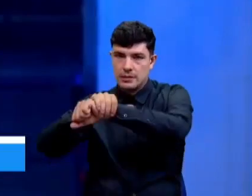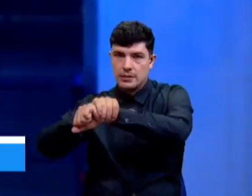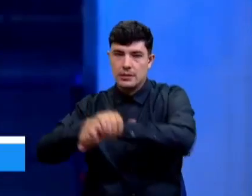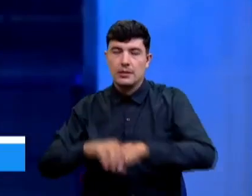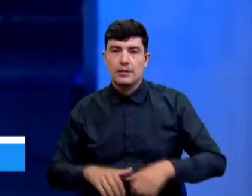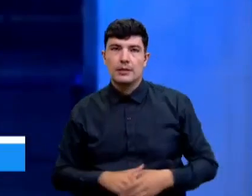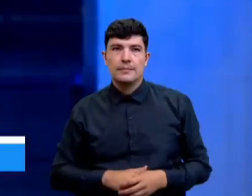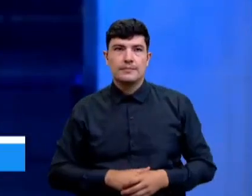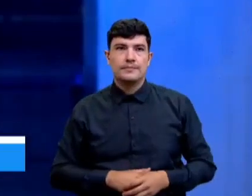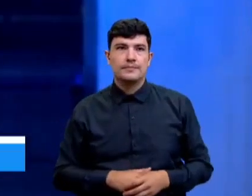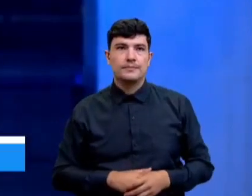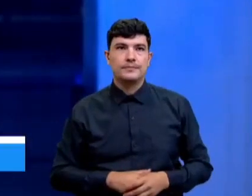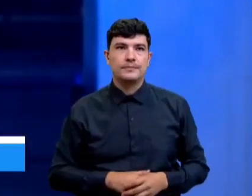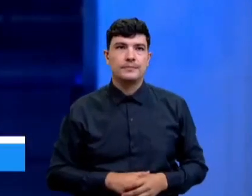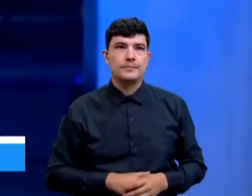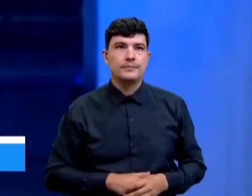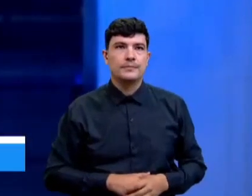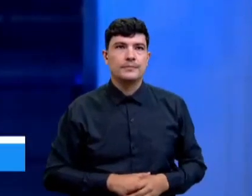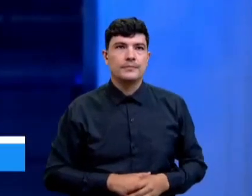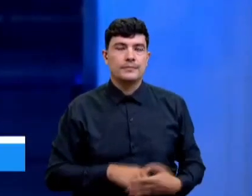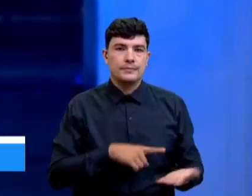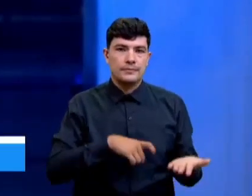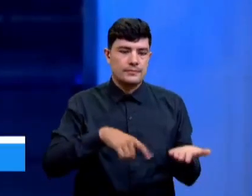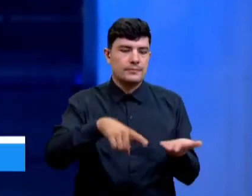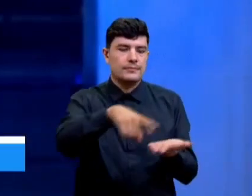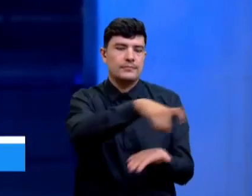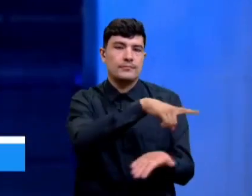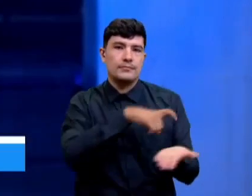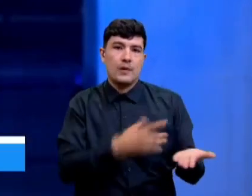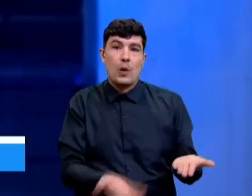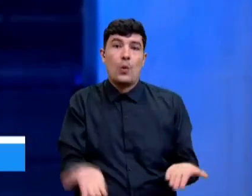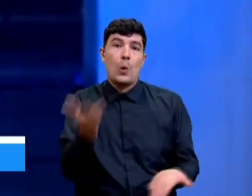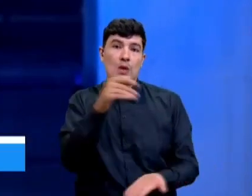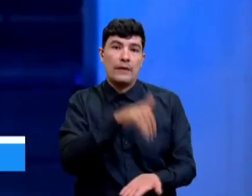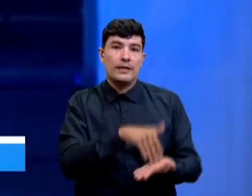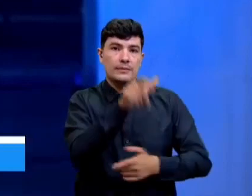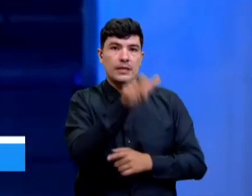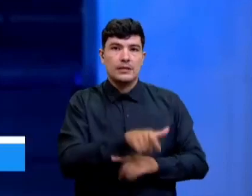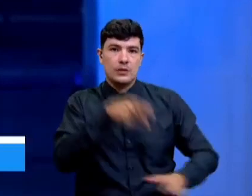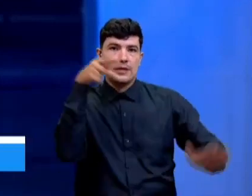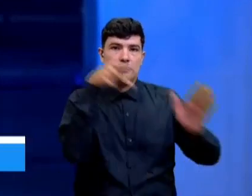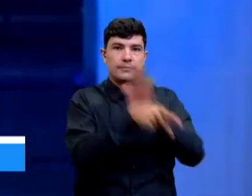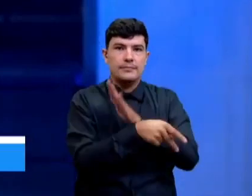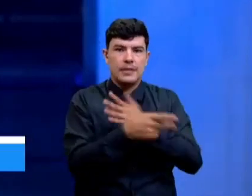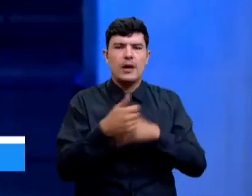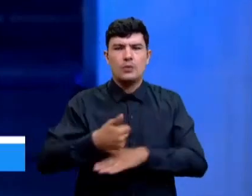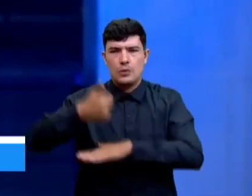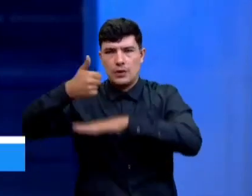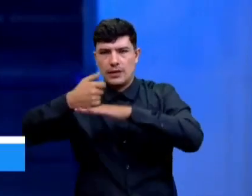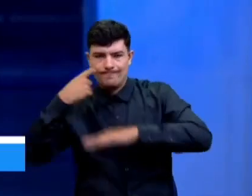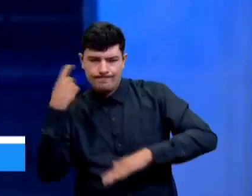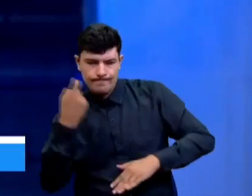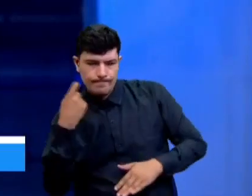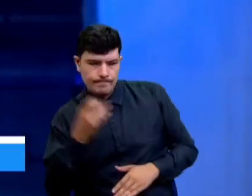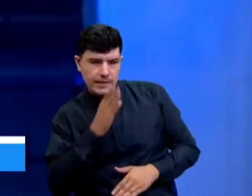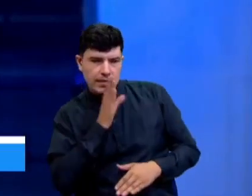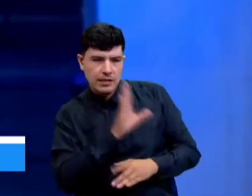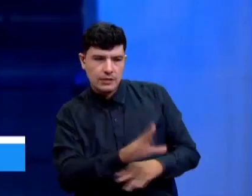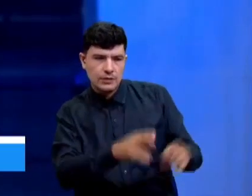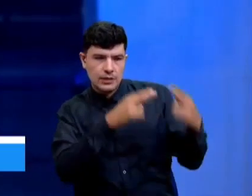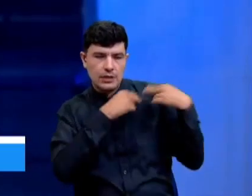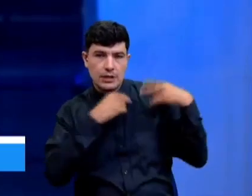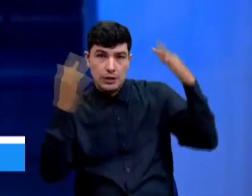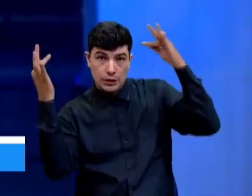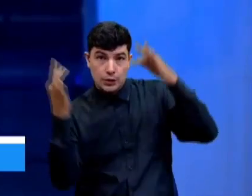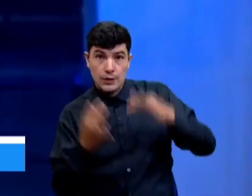Y otro asesinato se registró en el área metropolitana de Bucaramanga. Las autoridades ya están tras la pista del agresor. La cifra de homicidios asciende a